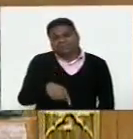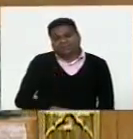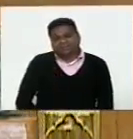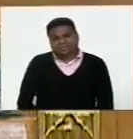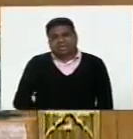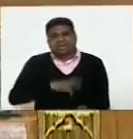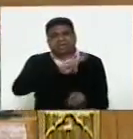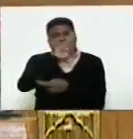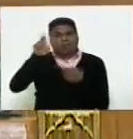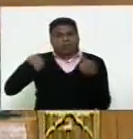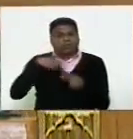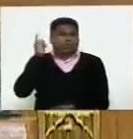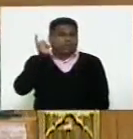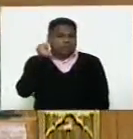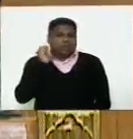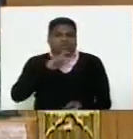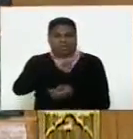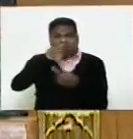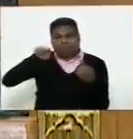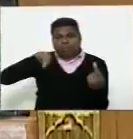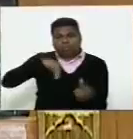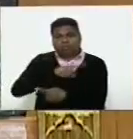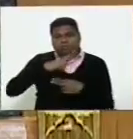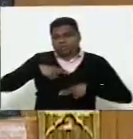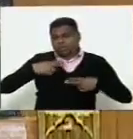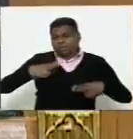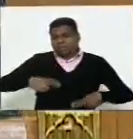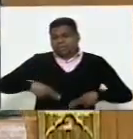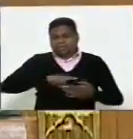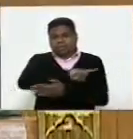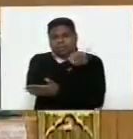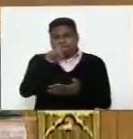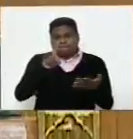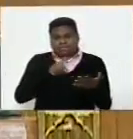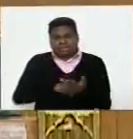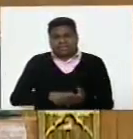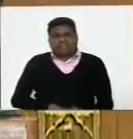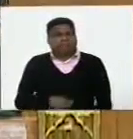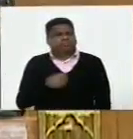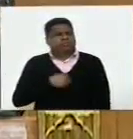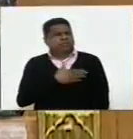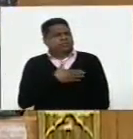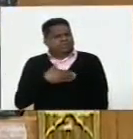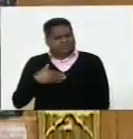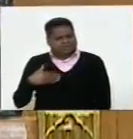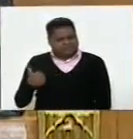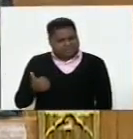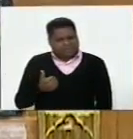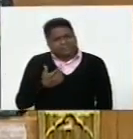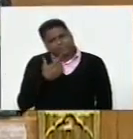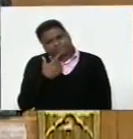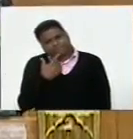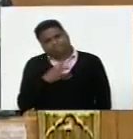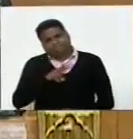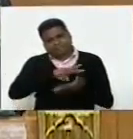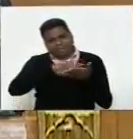revolución de las mujeres es la revolución de la humanidad. Y yo quería